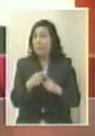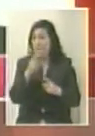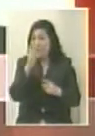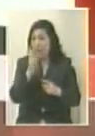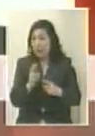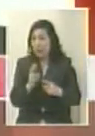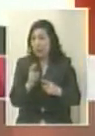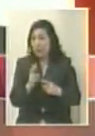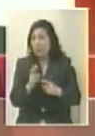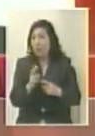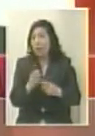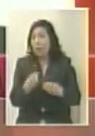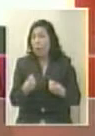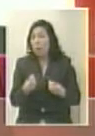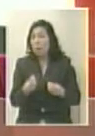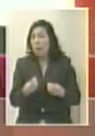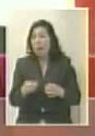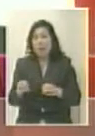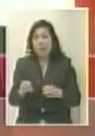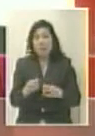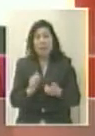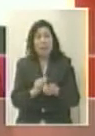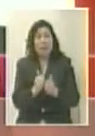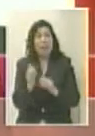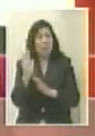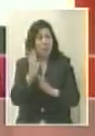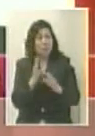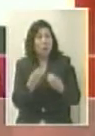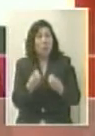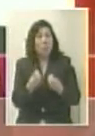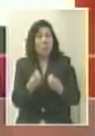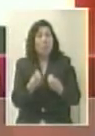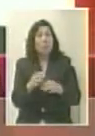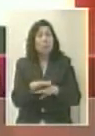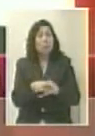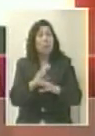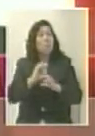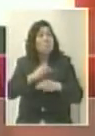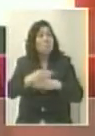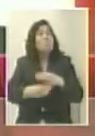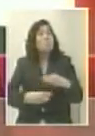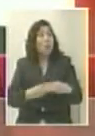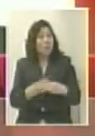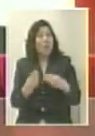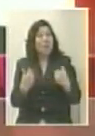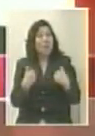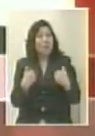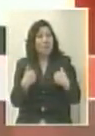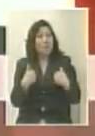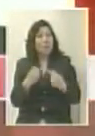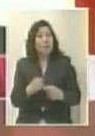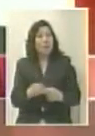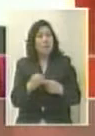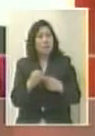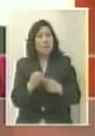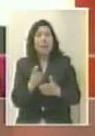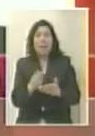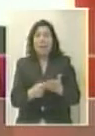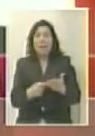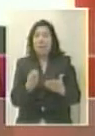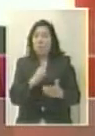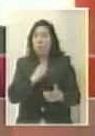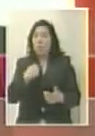peruano, sufre las consecuencias del cambio climático como fenómeno planetario, y tenemos que especialmente dedicar